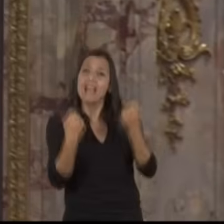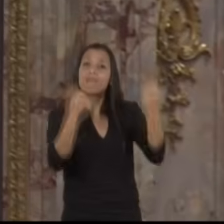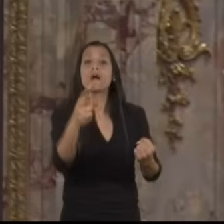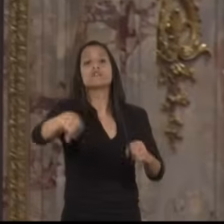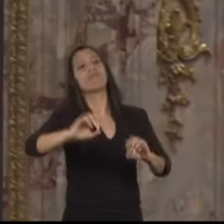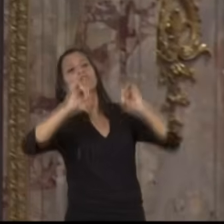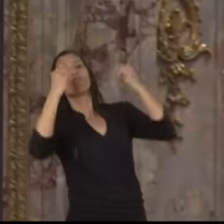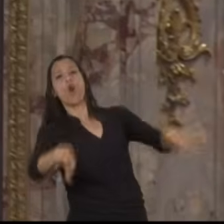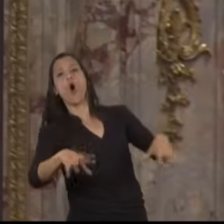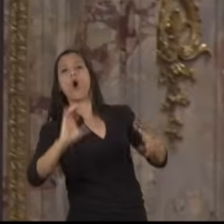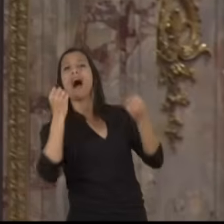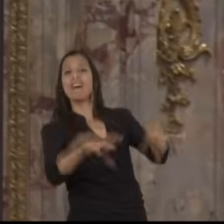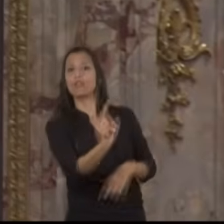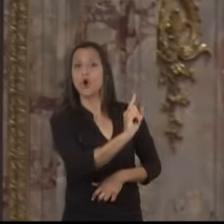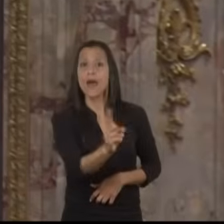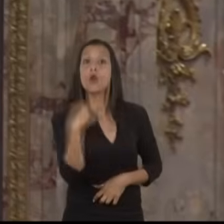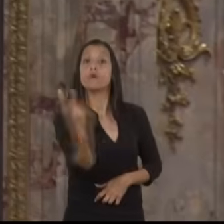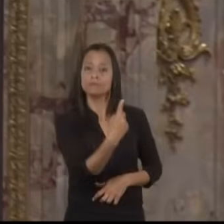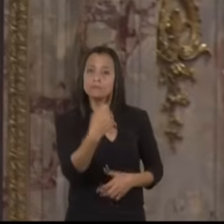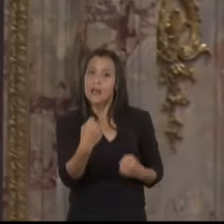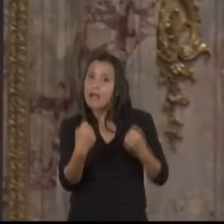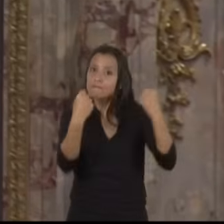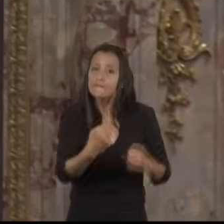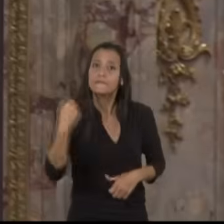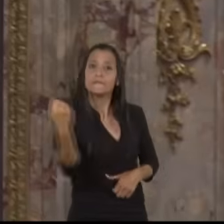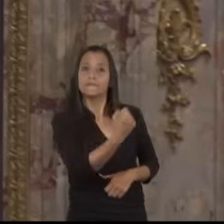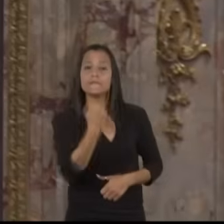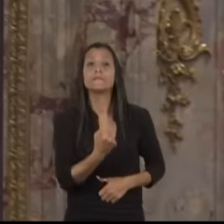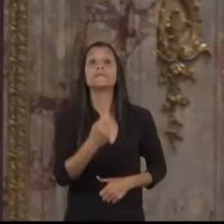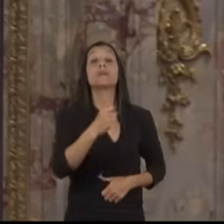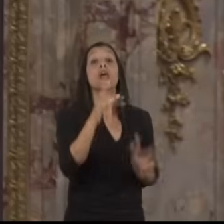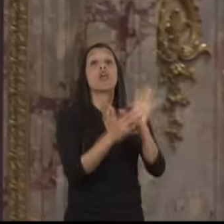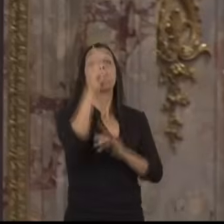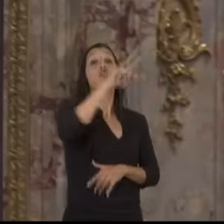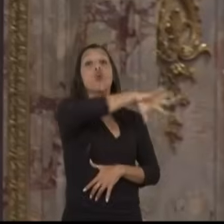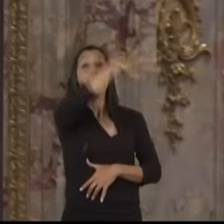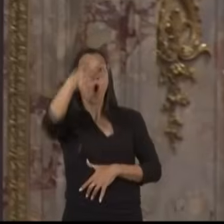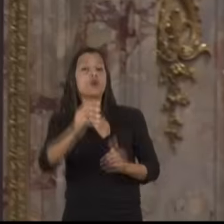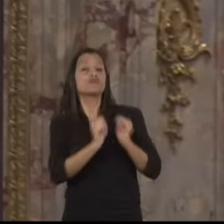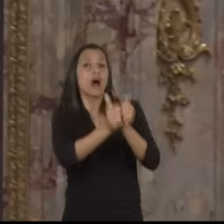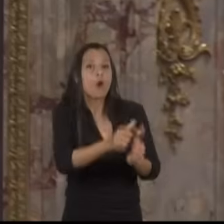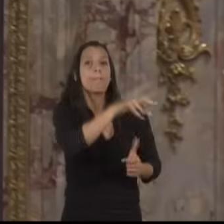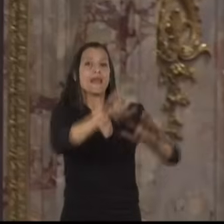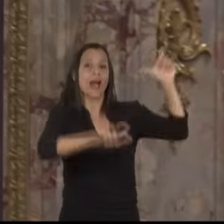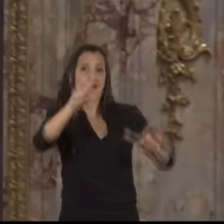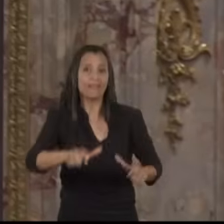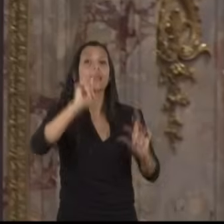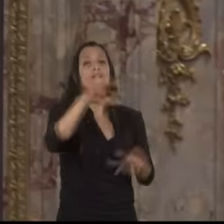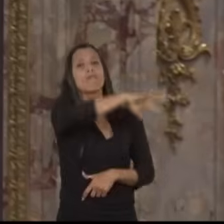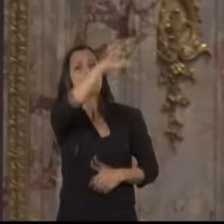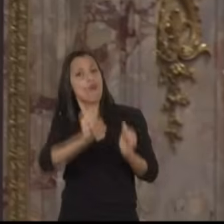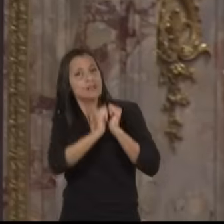aflojemos, hagamos que todo este esfuerzo valga la pena. Que Dios bendiga a los argentinos, que la fuerza del cielo nos